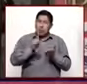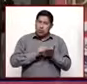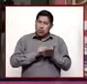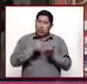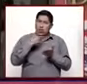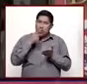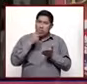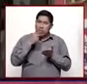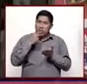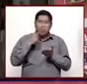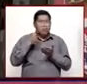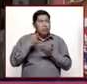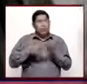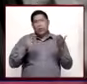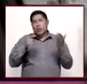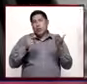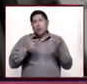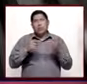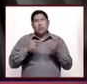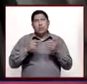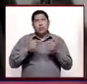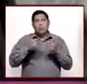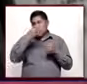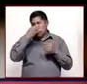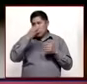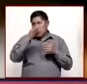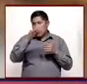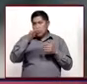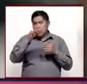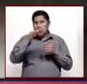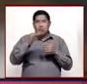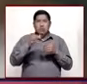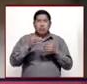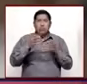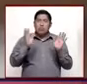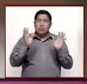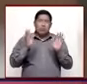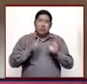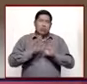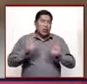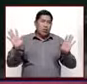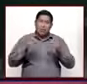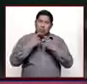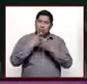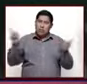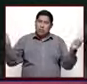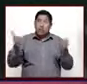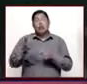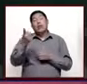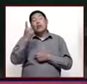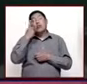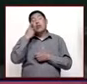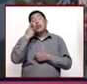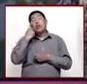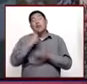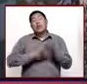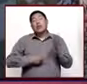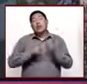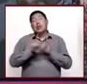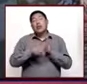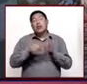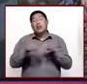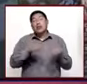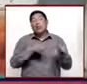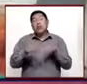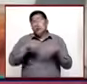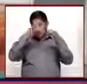ha anunciado que a partir del 1 de septiembre solamente va a salir con su edición digital. Conozcamos qué hay detrás de todo esto, de